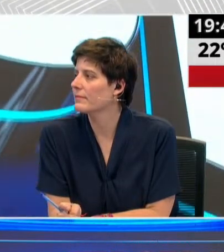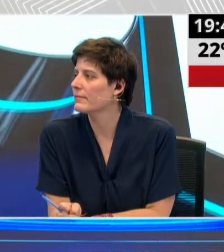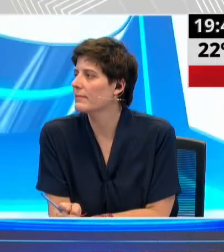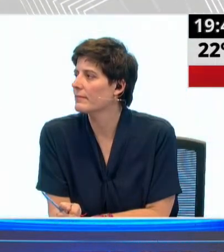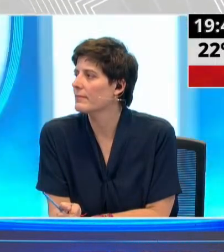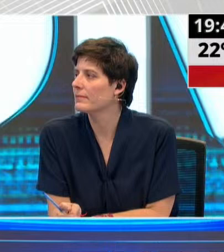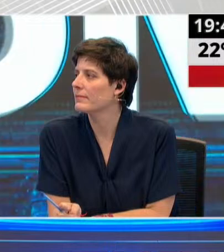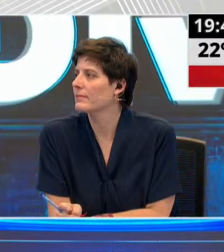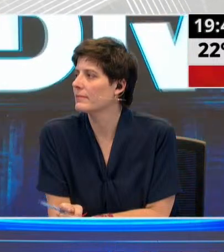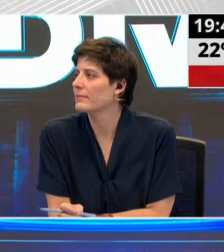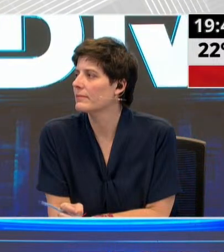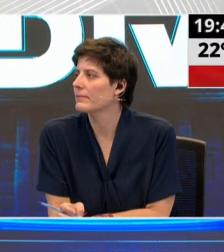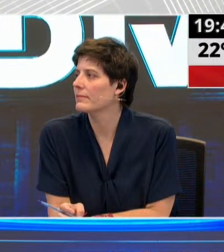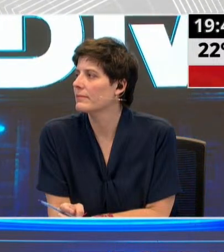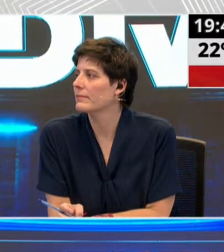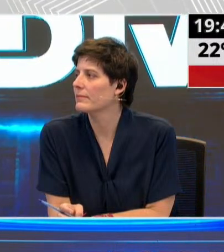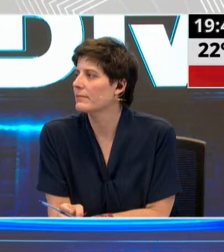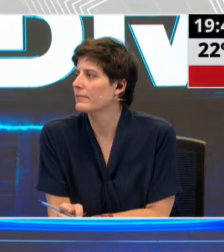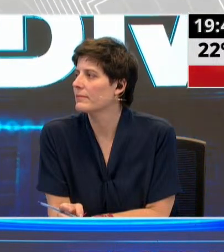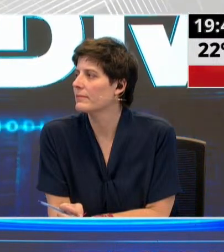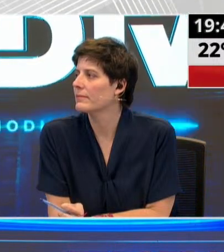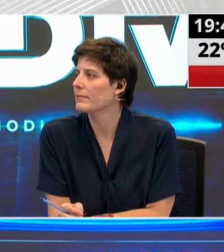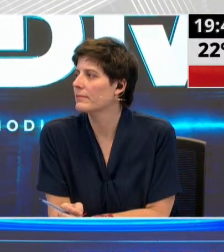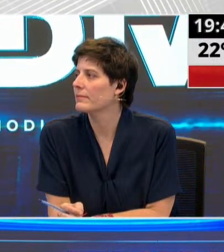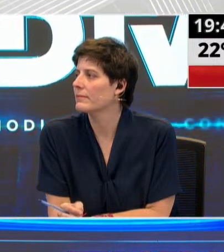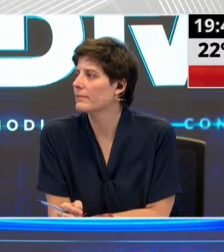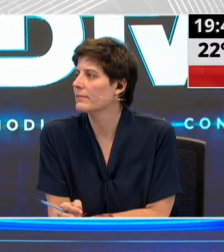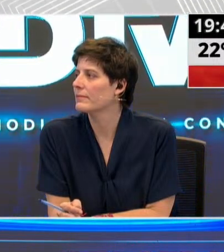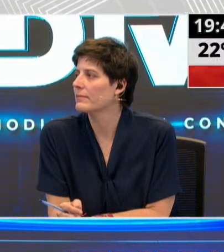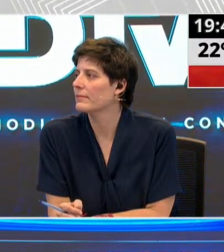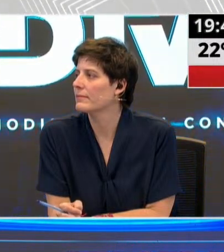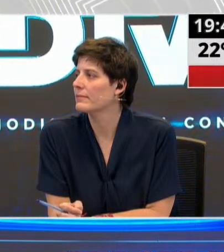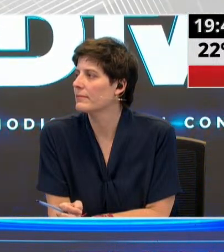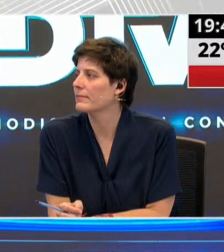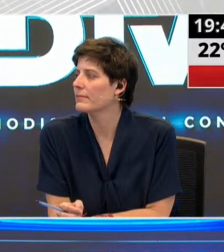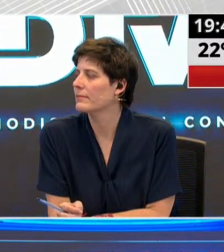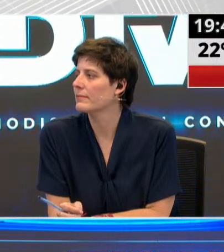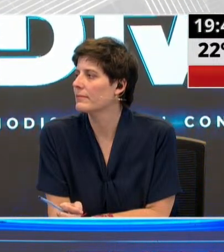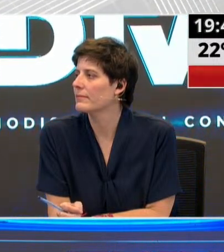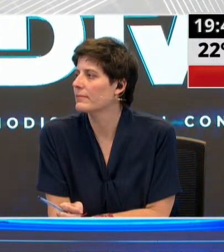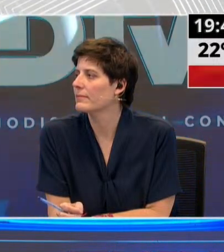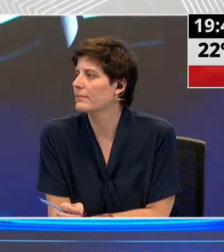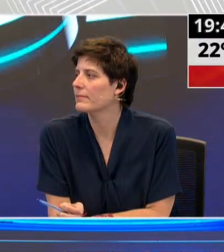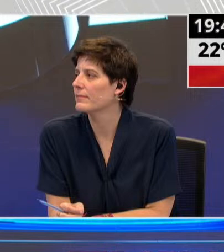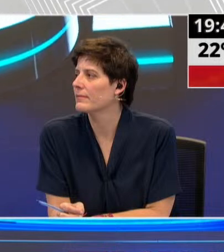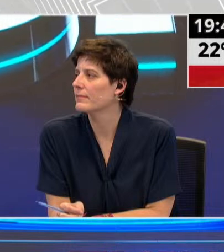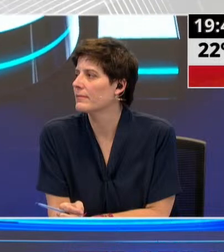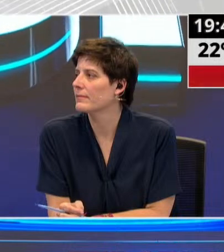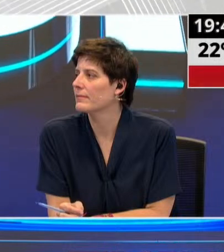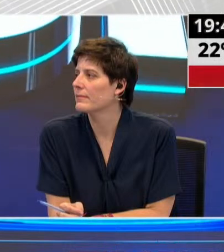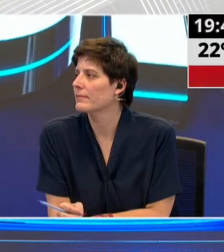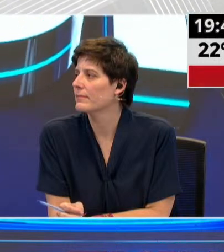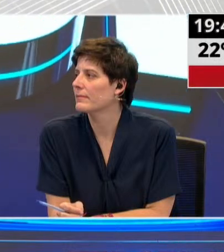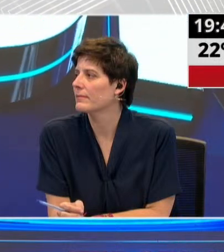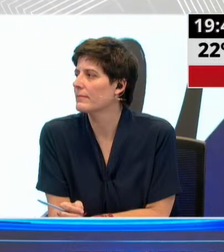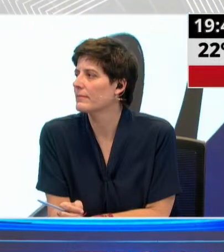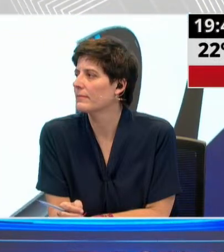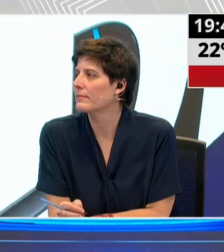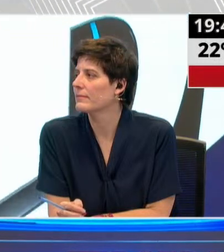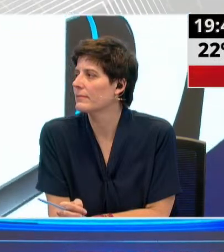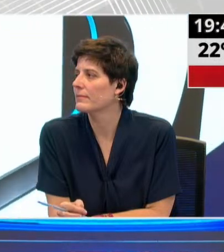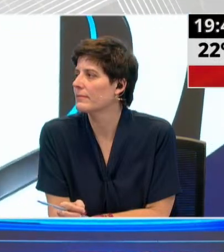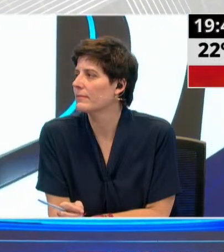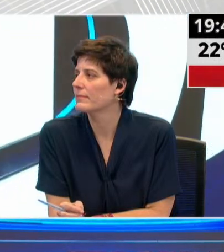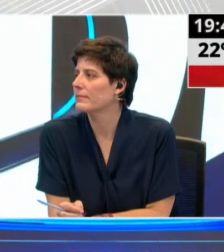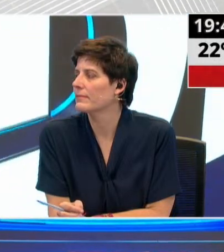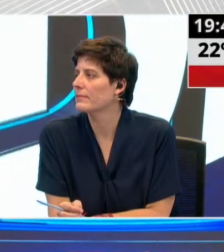elemento determinante que tiene que ver con la situación interna de Juntos por el Cambio entre la primera y la segunda vuelta, el hecho de que